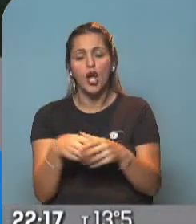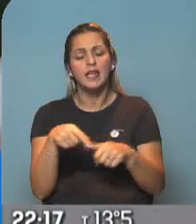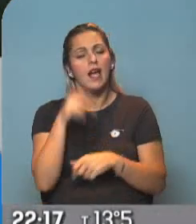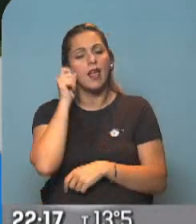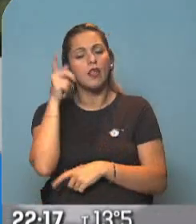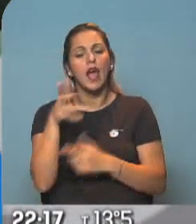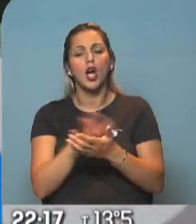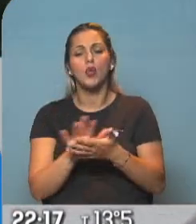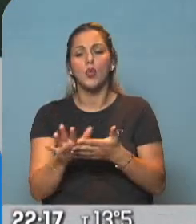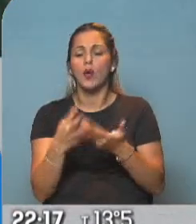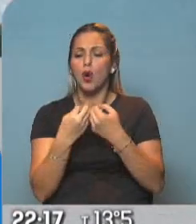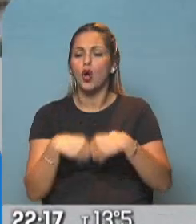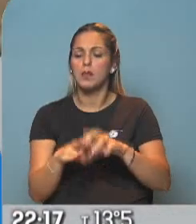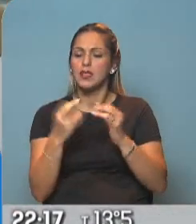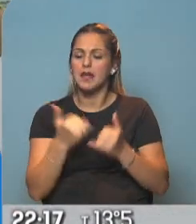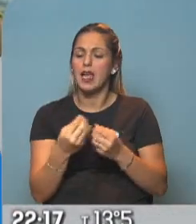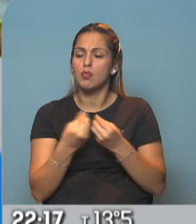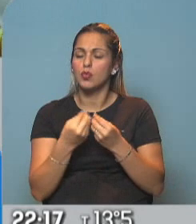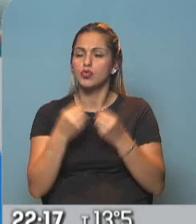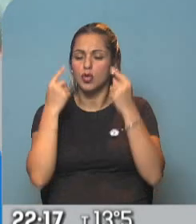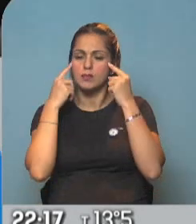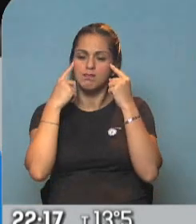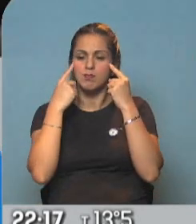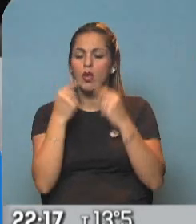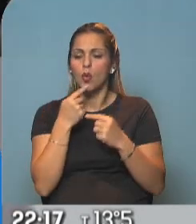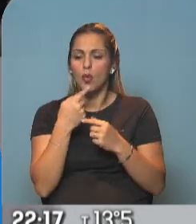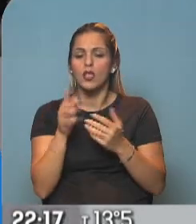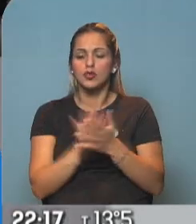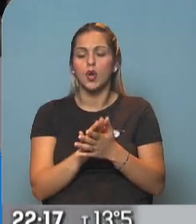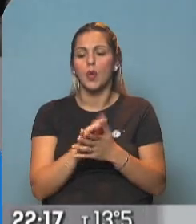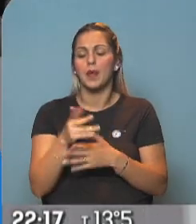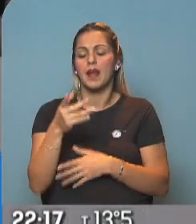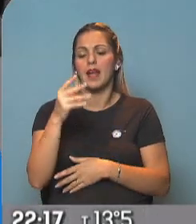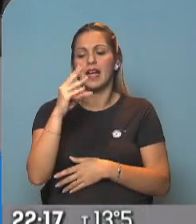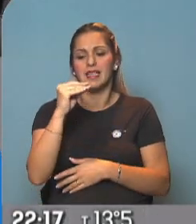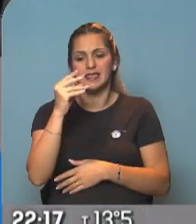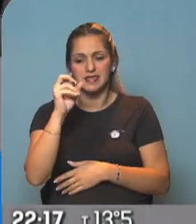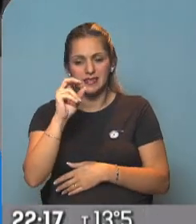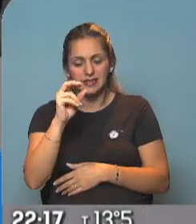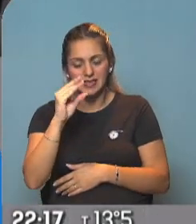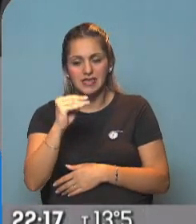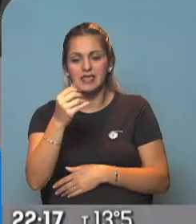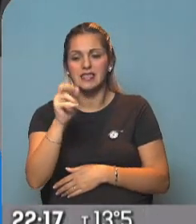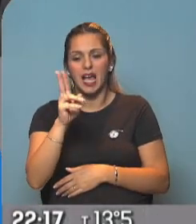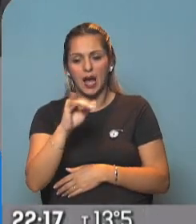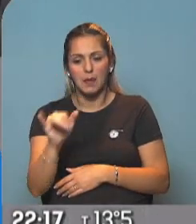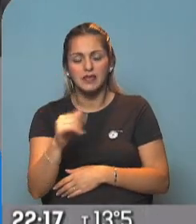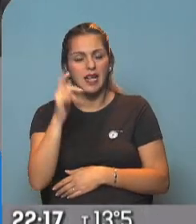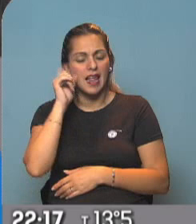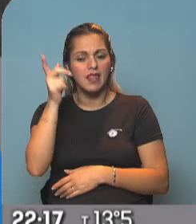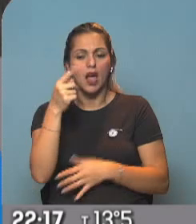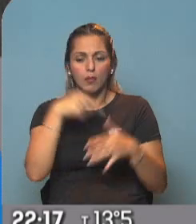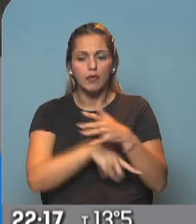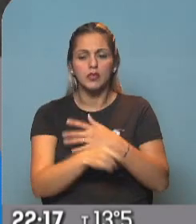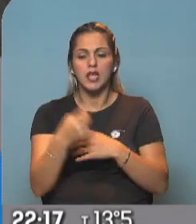comienzo, también hay muchos planteos dentro de lo que es el chavismo, el PSV en general, de la idea de profundización de política,